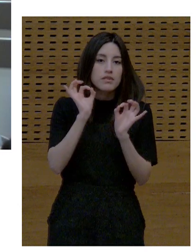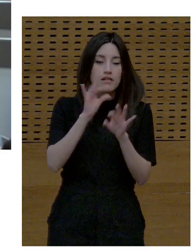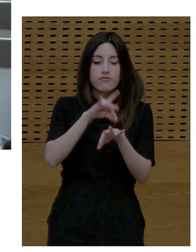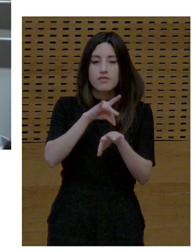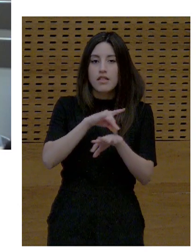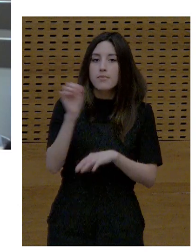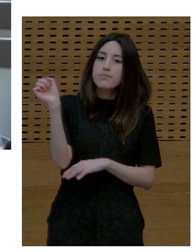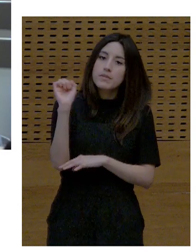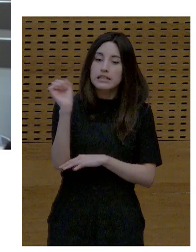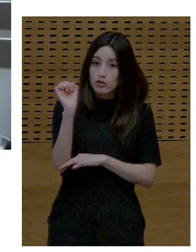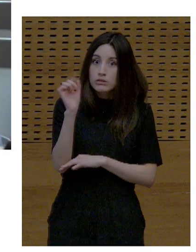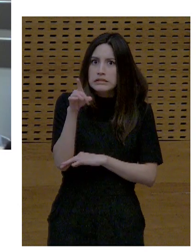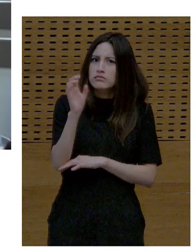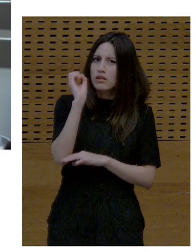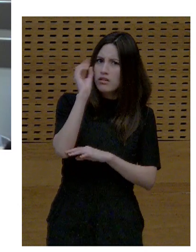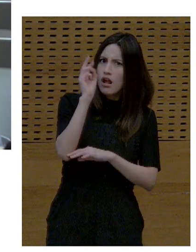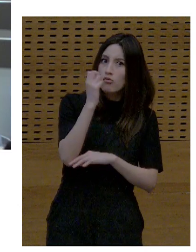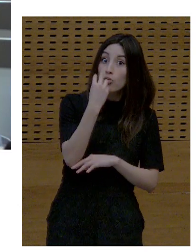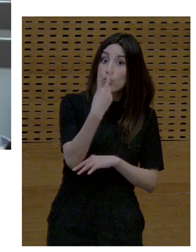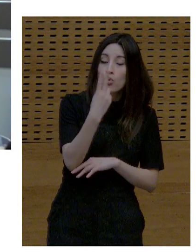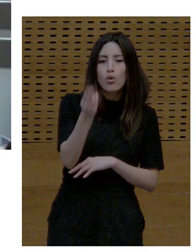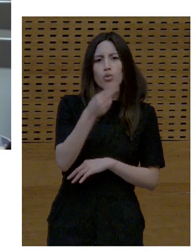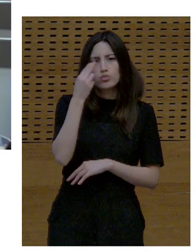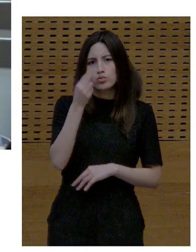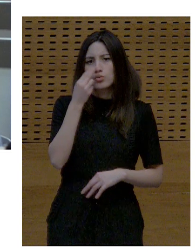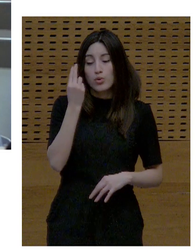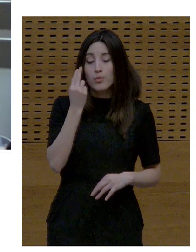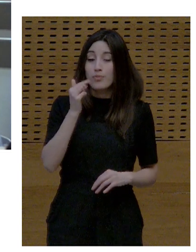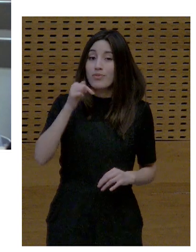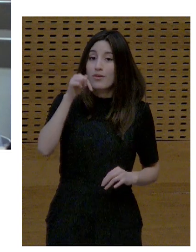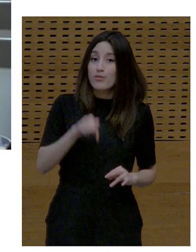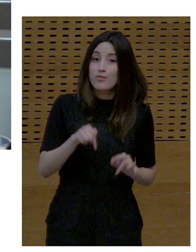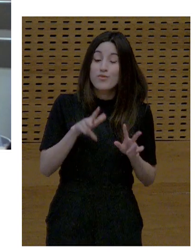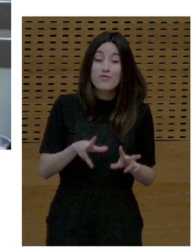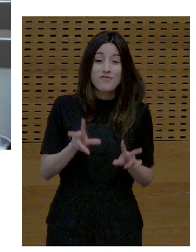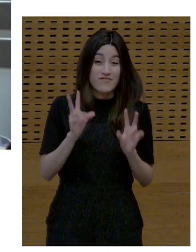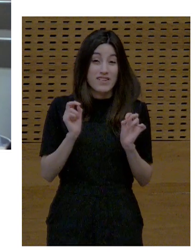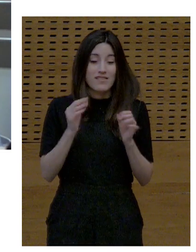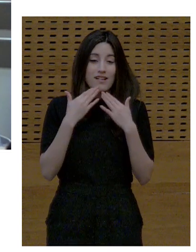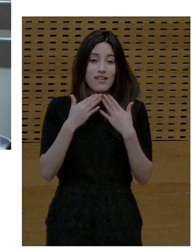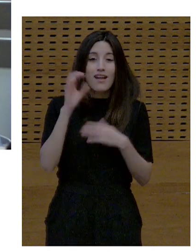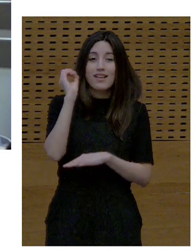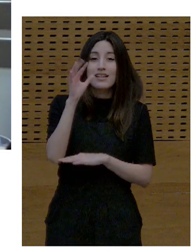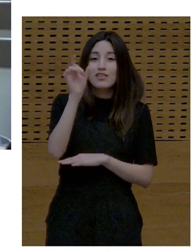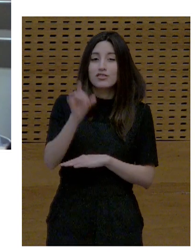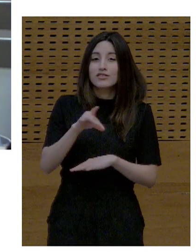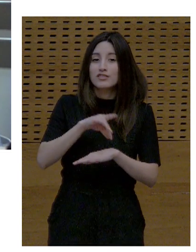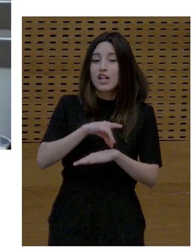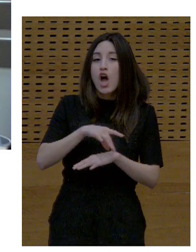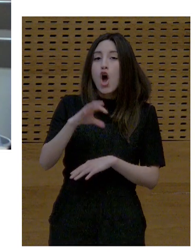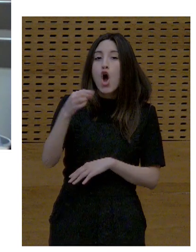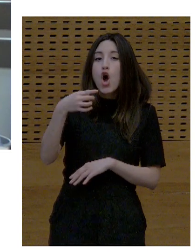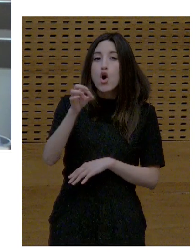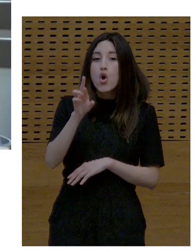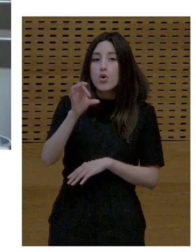realmente dos charlas muy interesantes. Y hoy terminamos con una charla de la doctora Arantxa Gorospe,